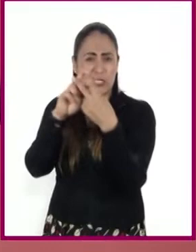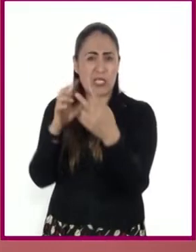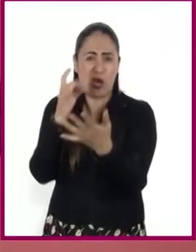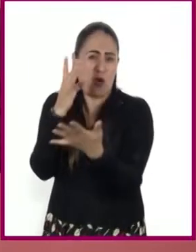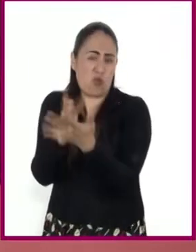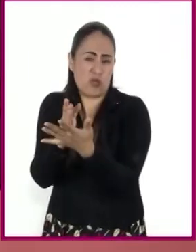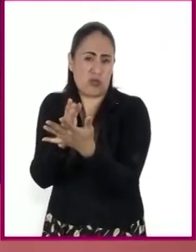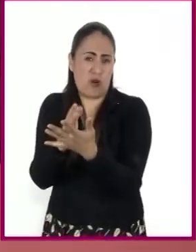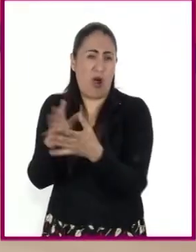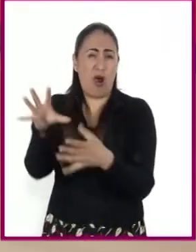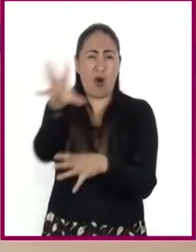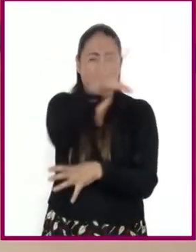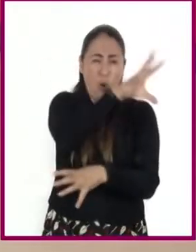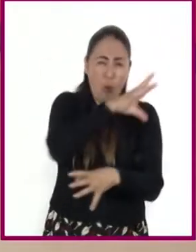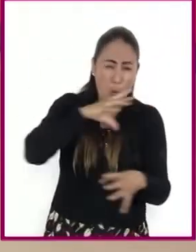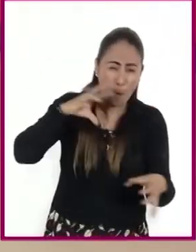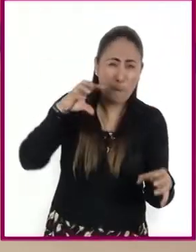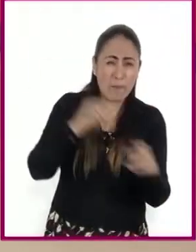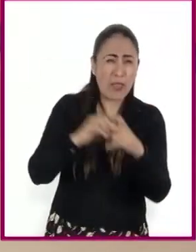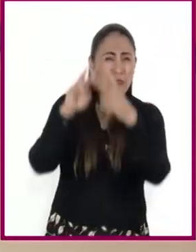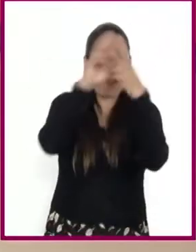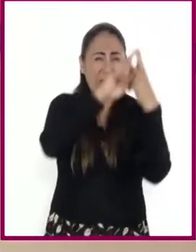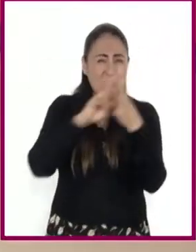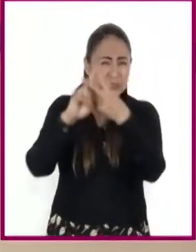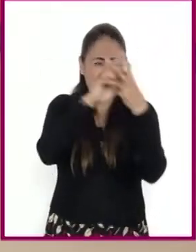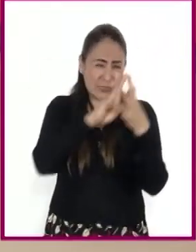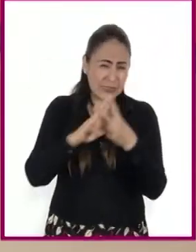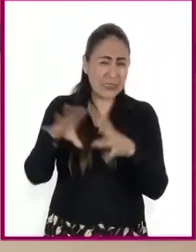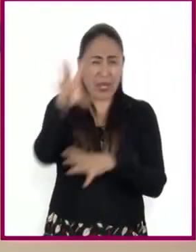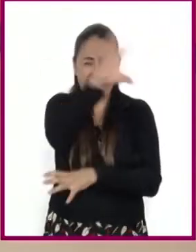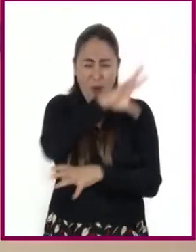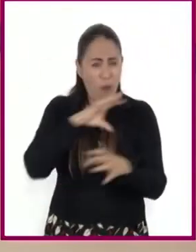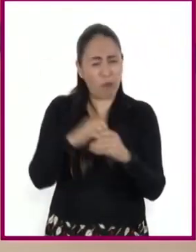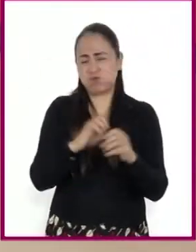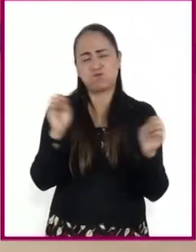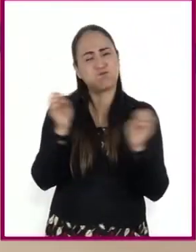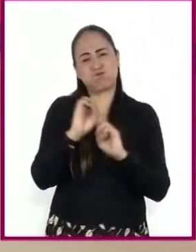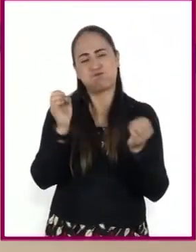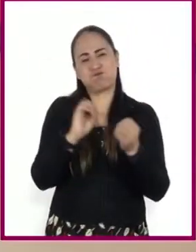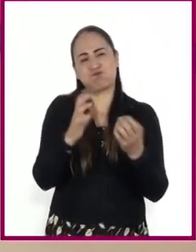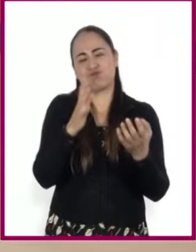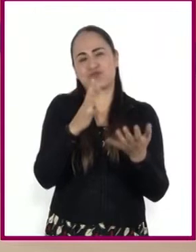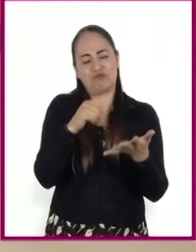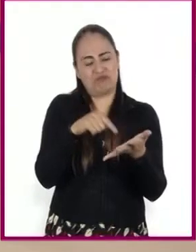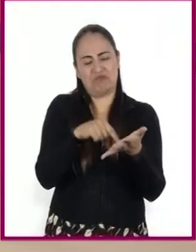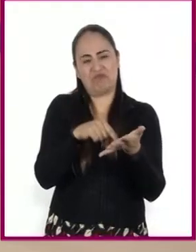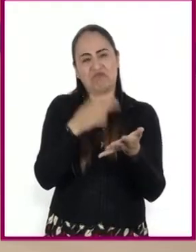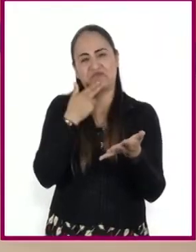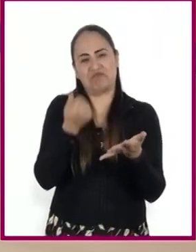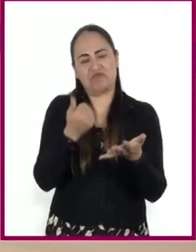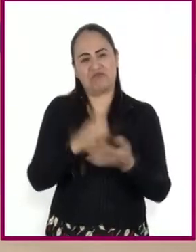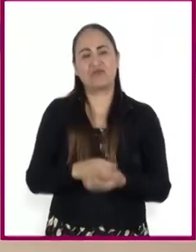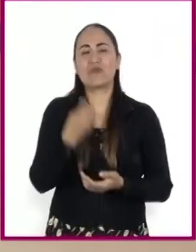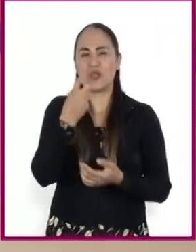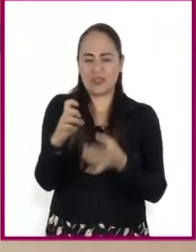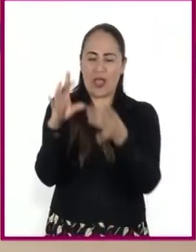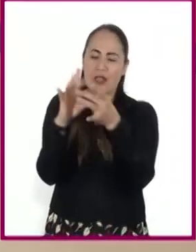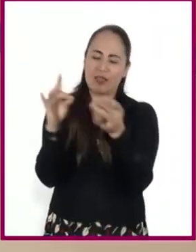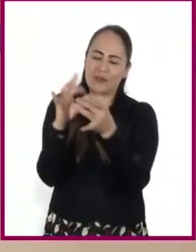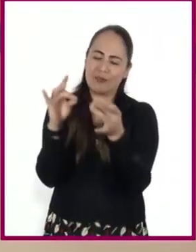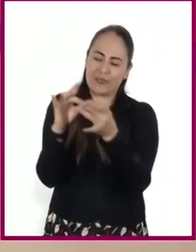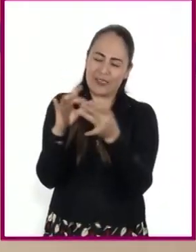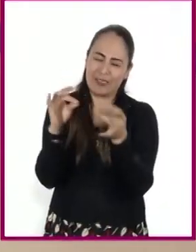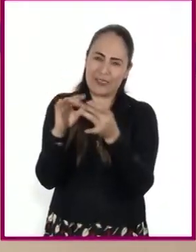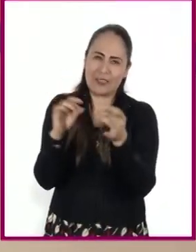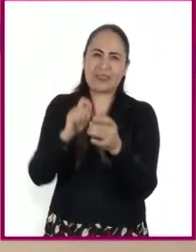engloba todos los tipos de estrella que hay. Así es. Por eso las descripciones no funcionan como